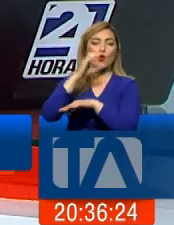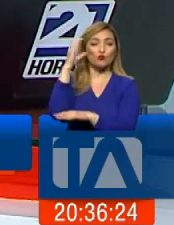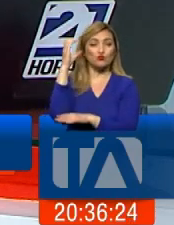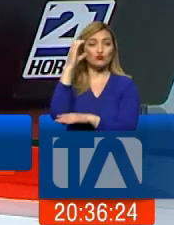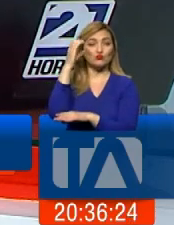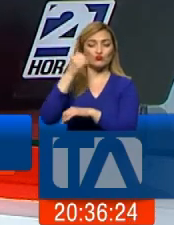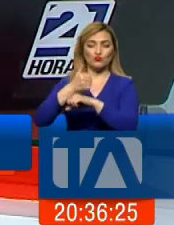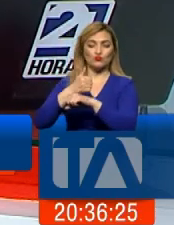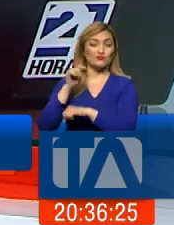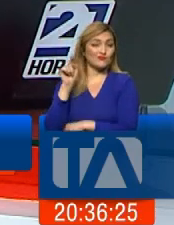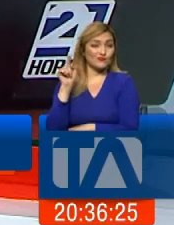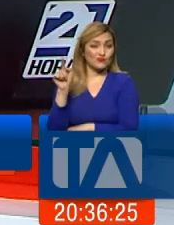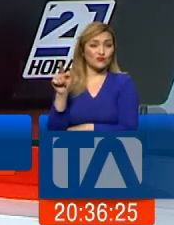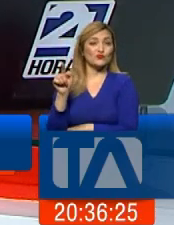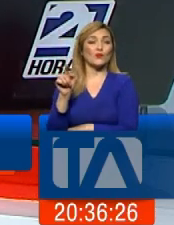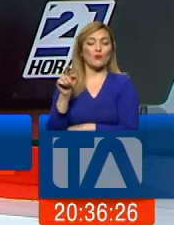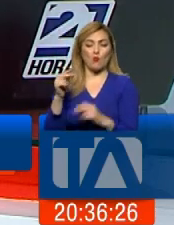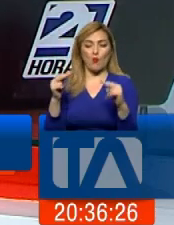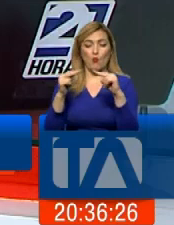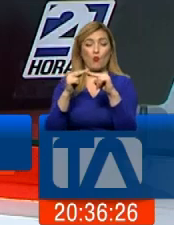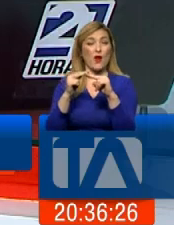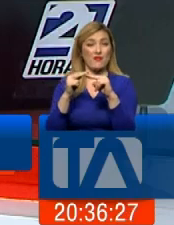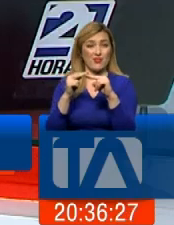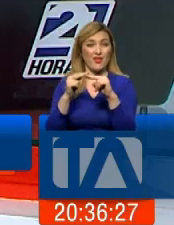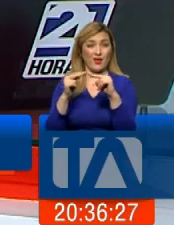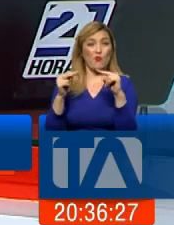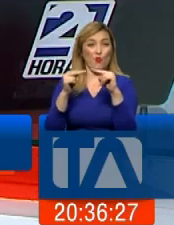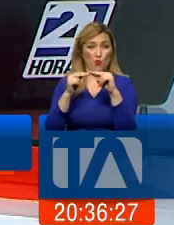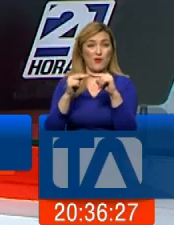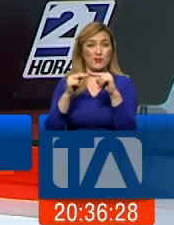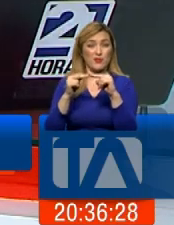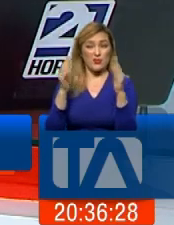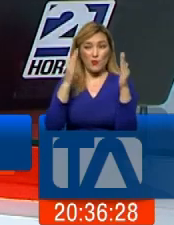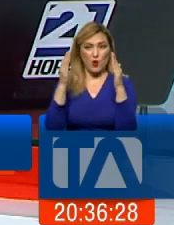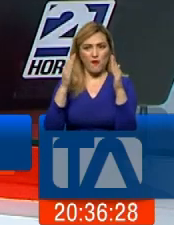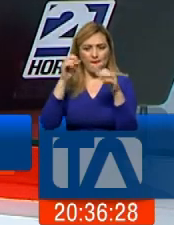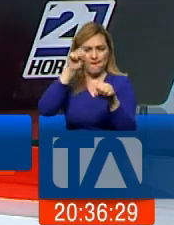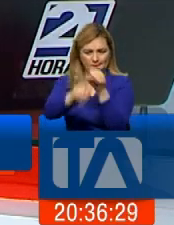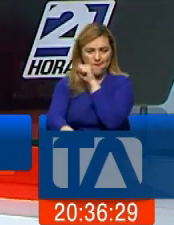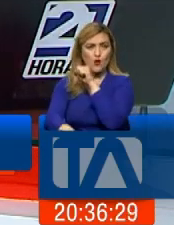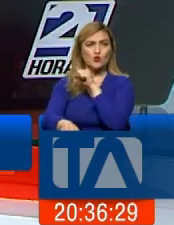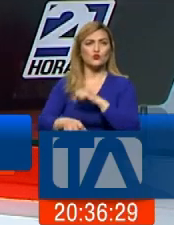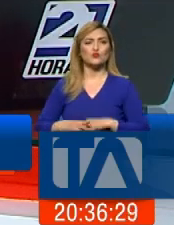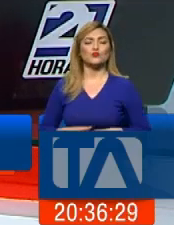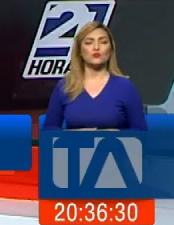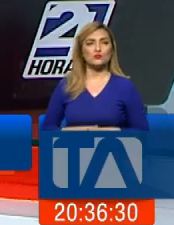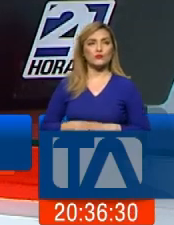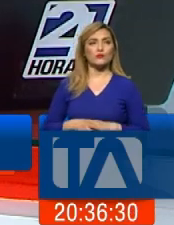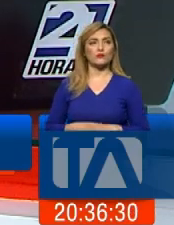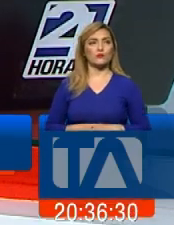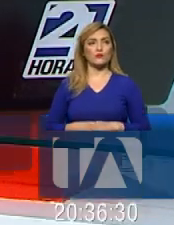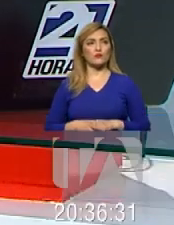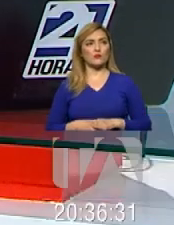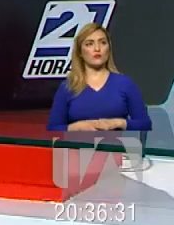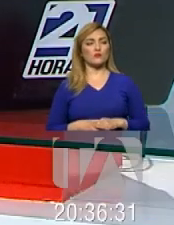del vecino país destruyeron puentes improvisados por donde se realizan diferentes actividades